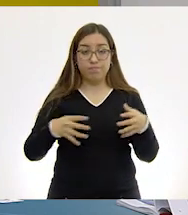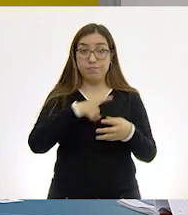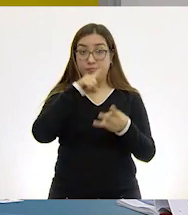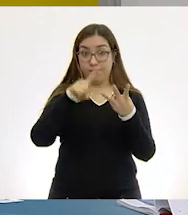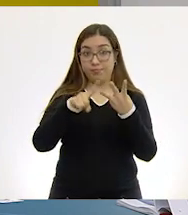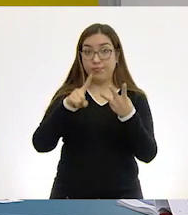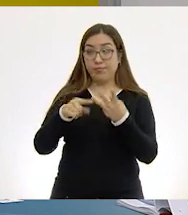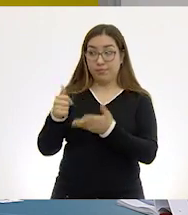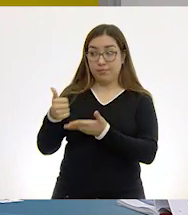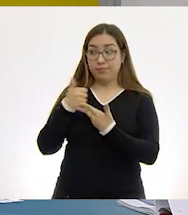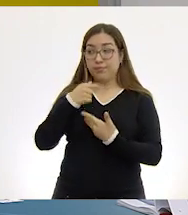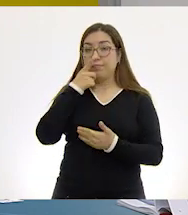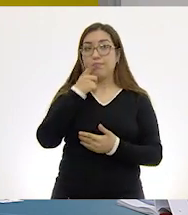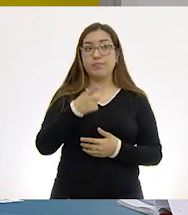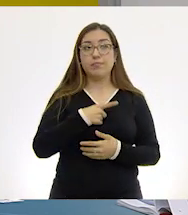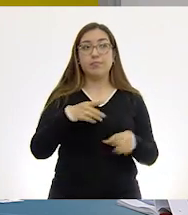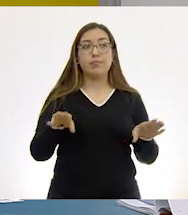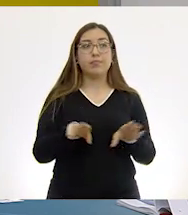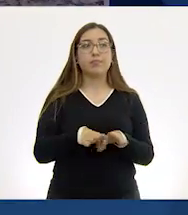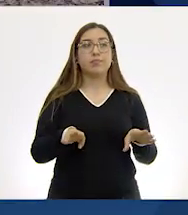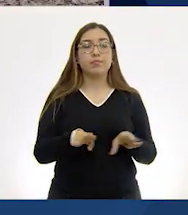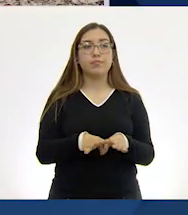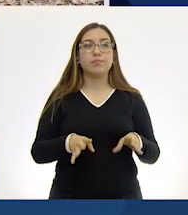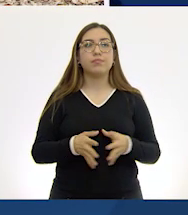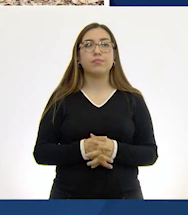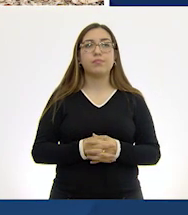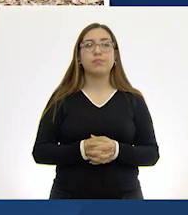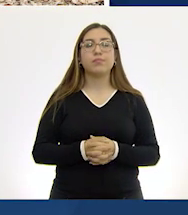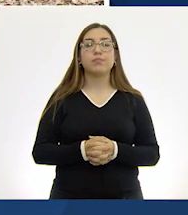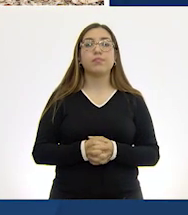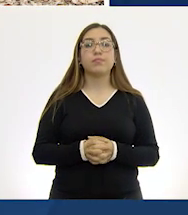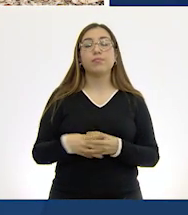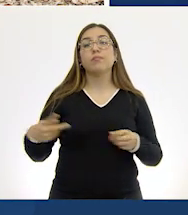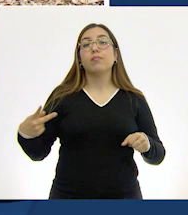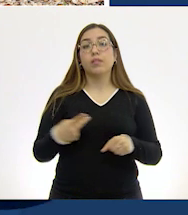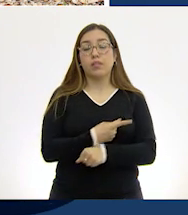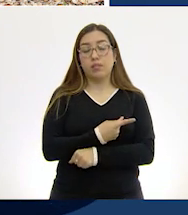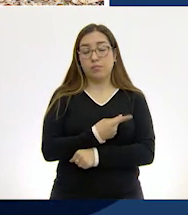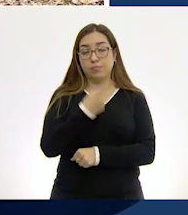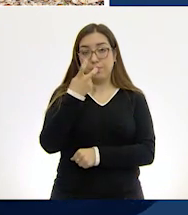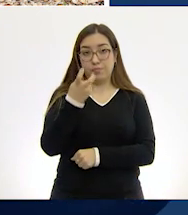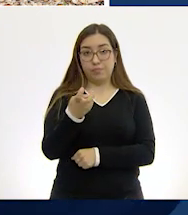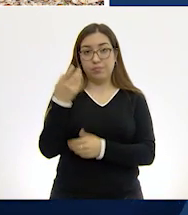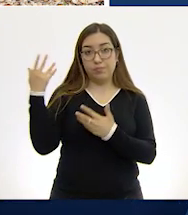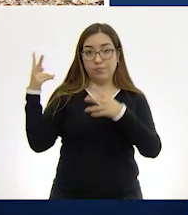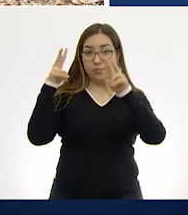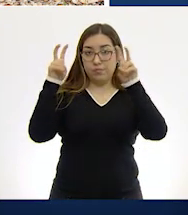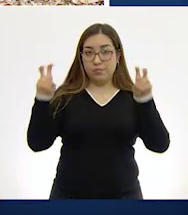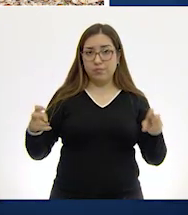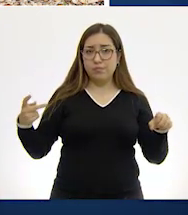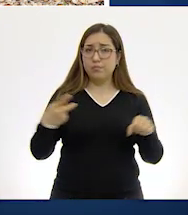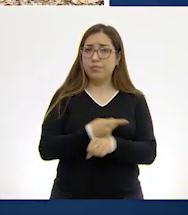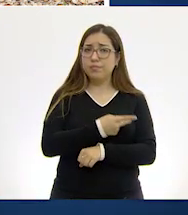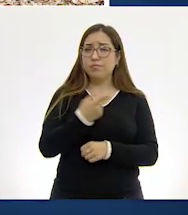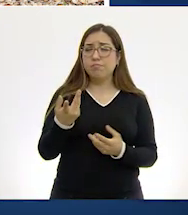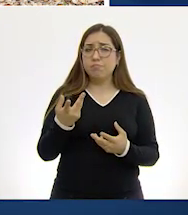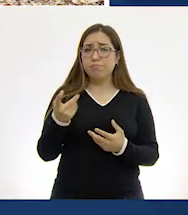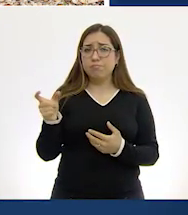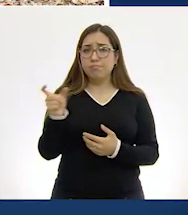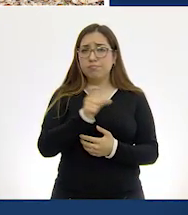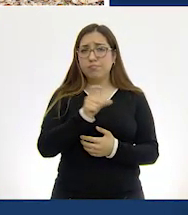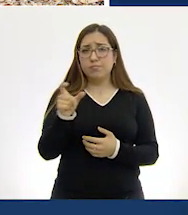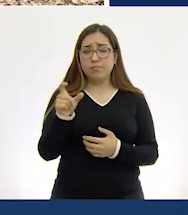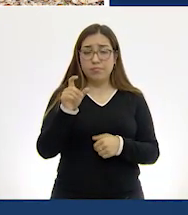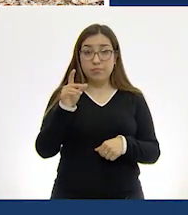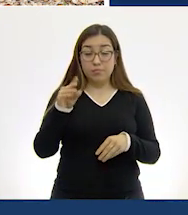ayudas? Es sí. El de la sobreexplotación. La sobreexplotación es la extracción de individuos de una población a un